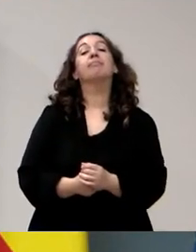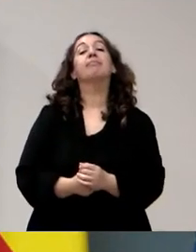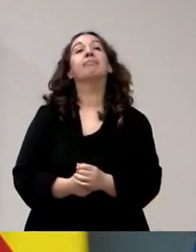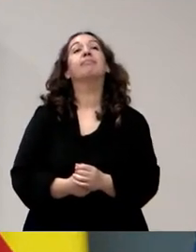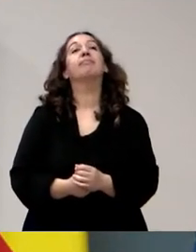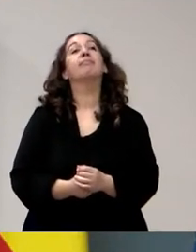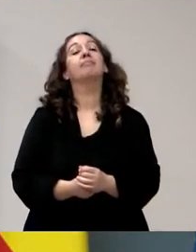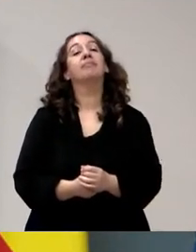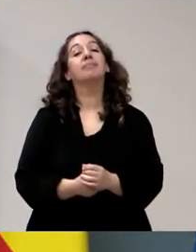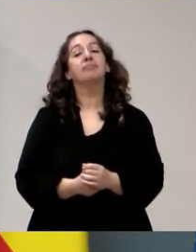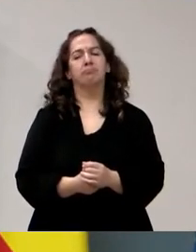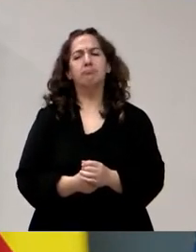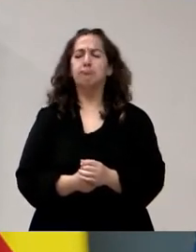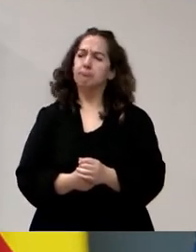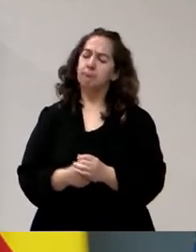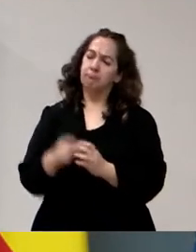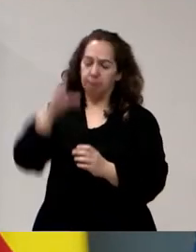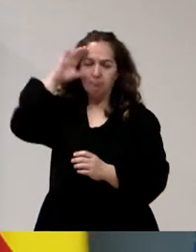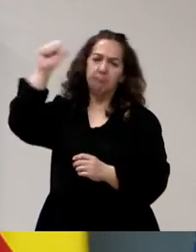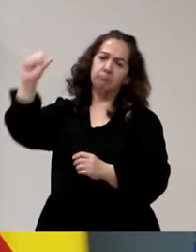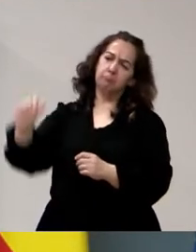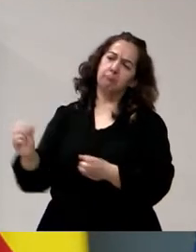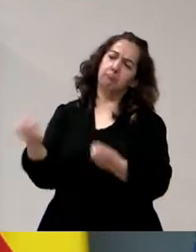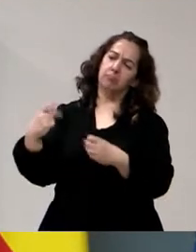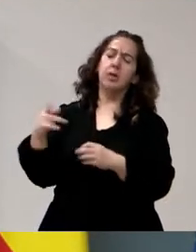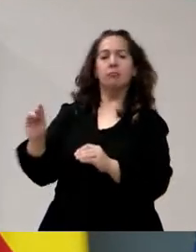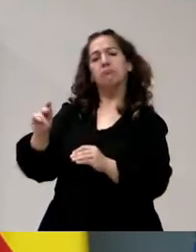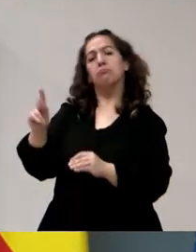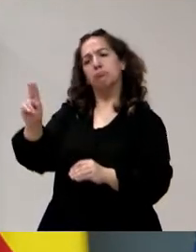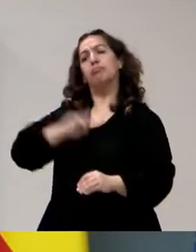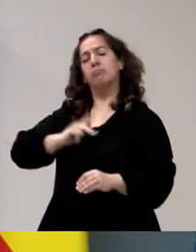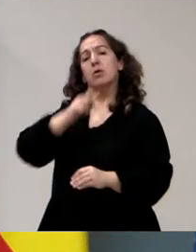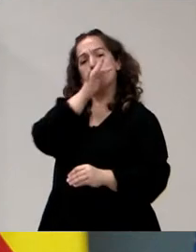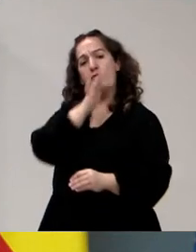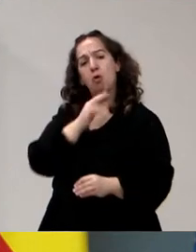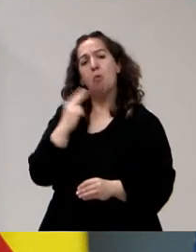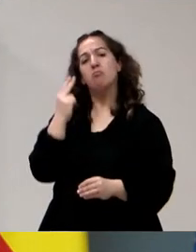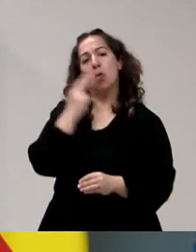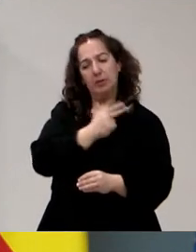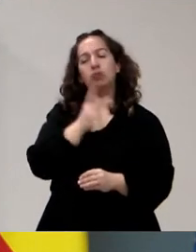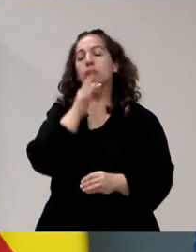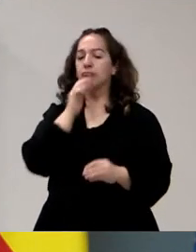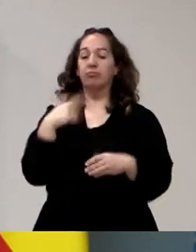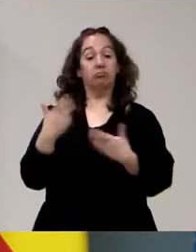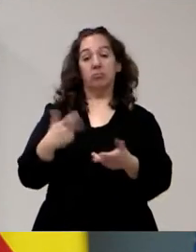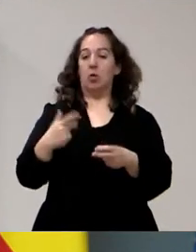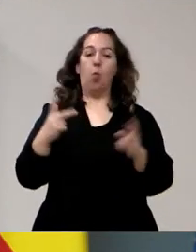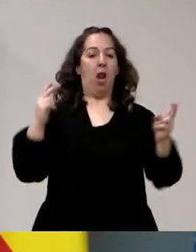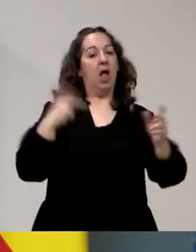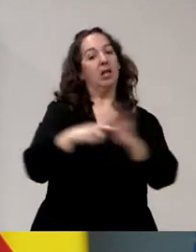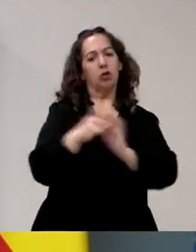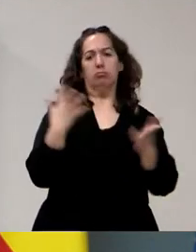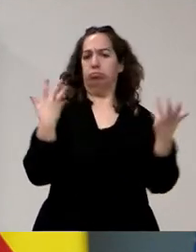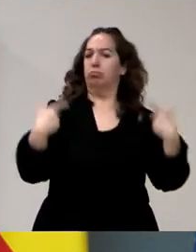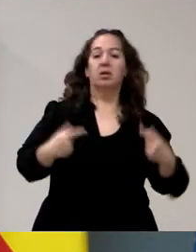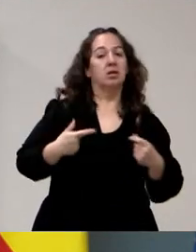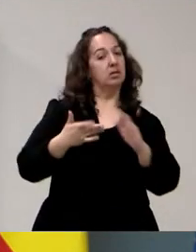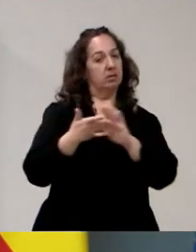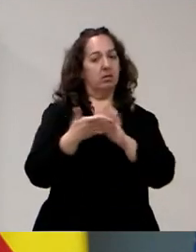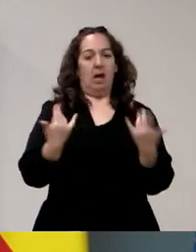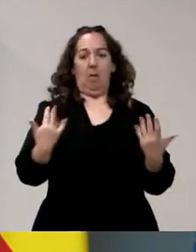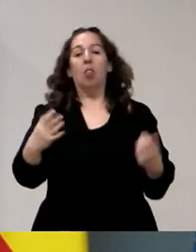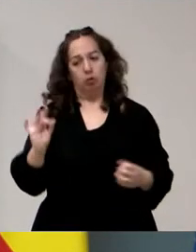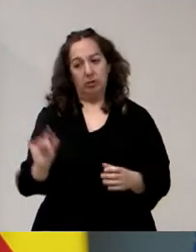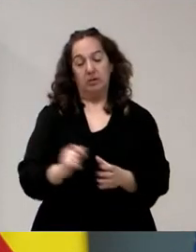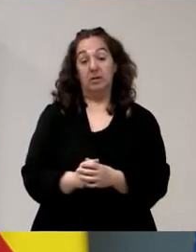e me llevo también el el compromiso de que se van a acelerar al máximo esos trámites igual que también